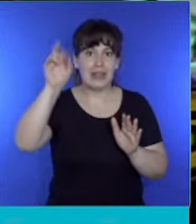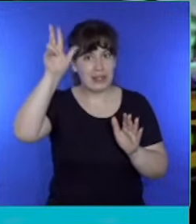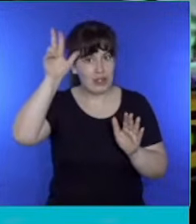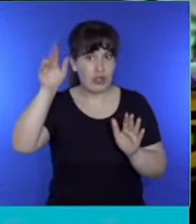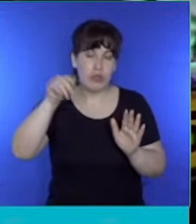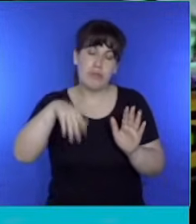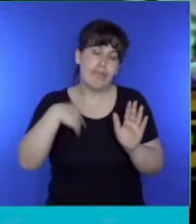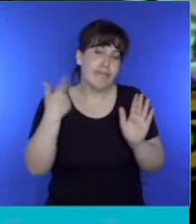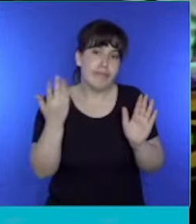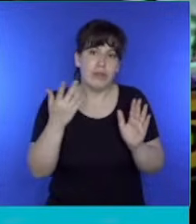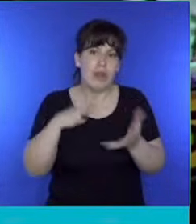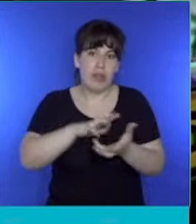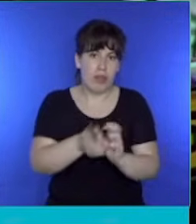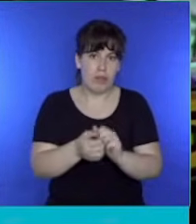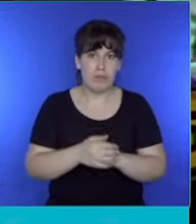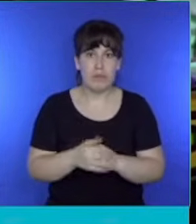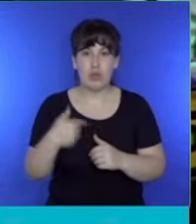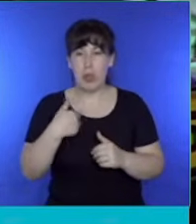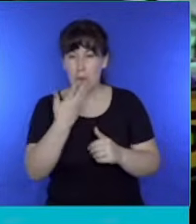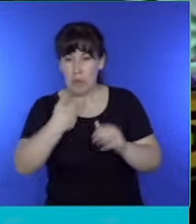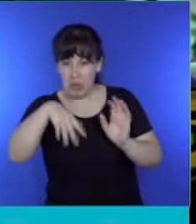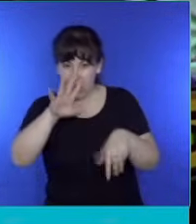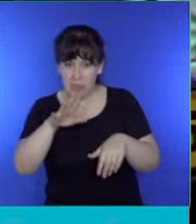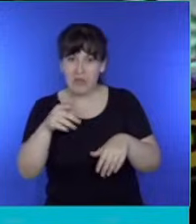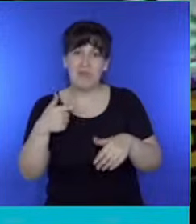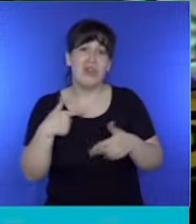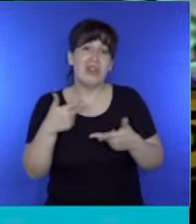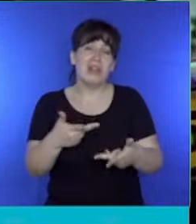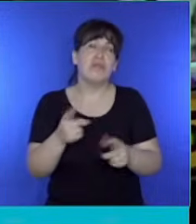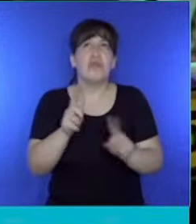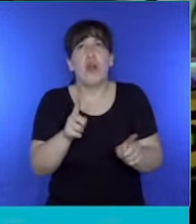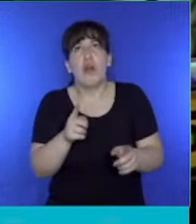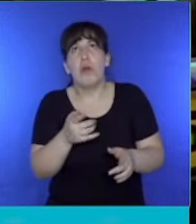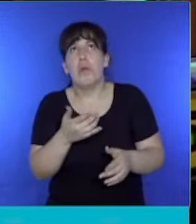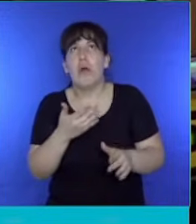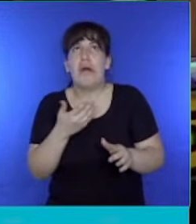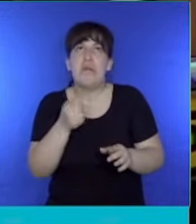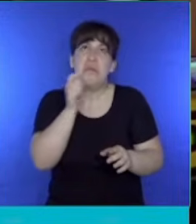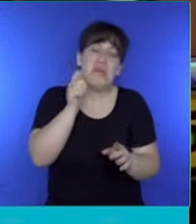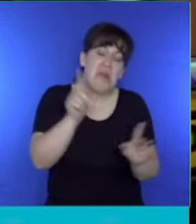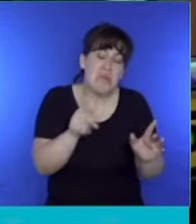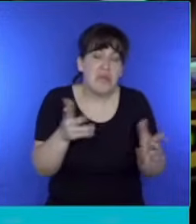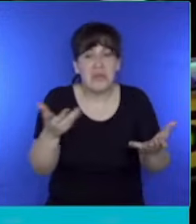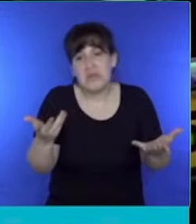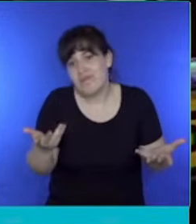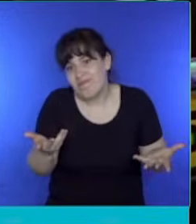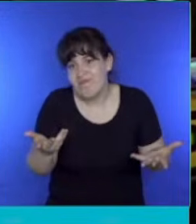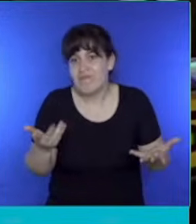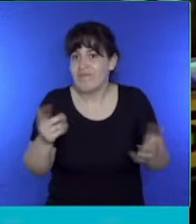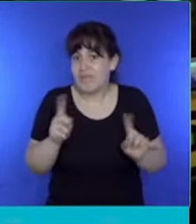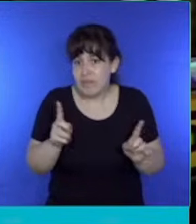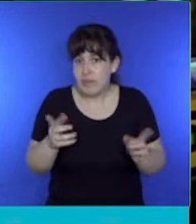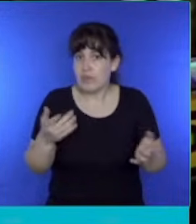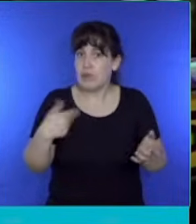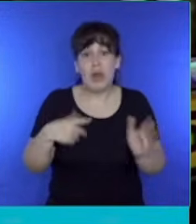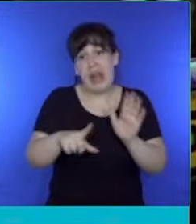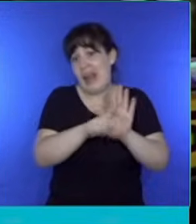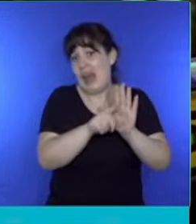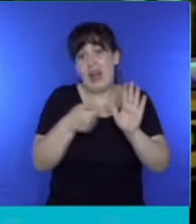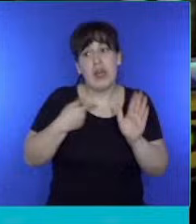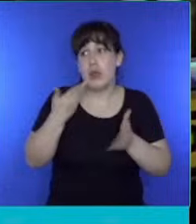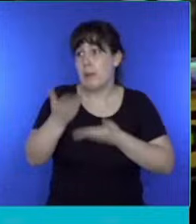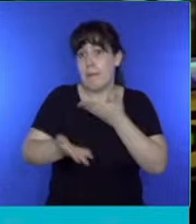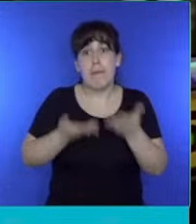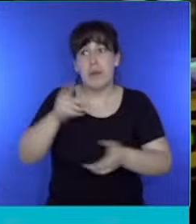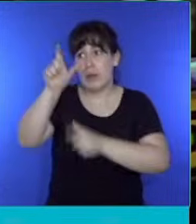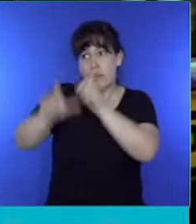gusta? Yo soy abogada previsionalista, voy a decir, no es la que más me gusta, pero es ni más ni menos la ley que piden los